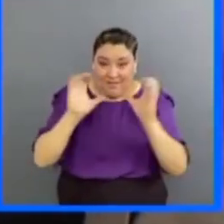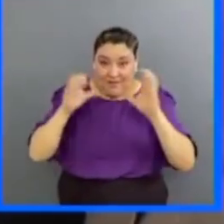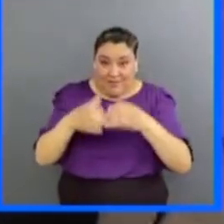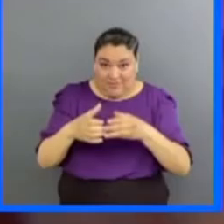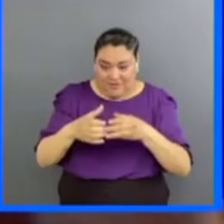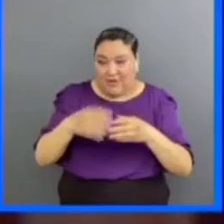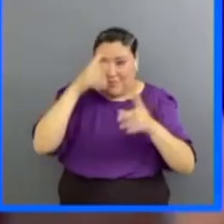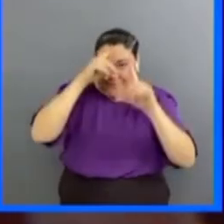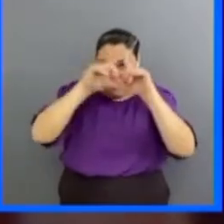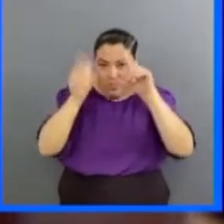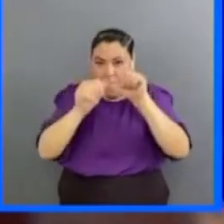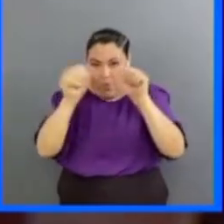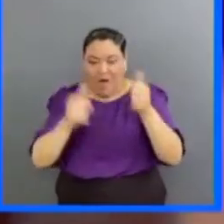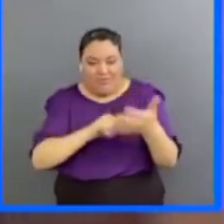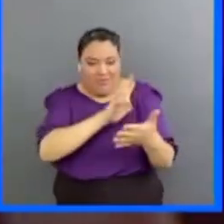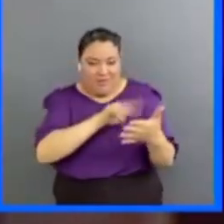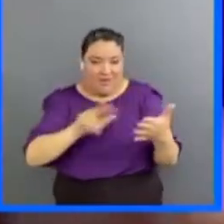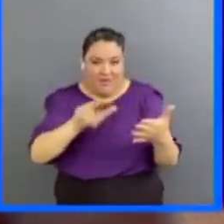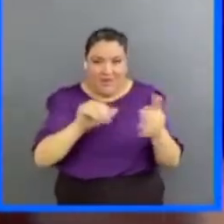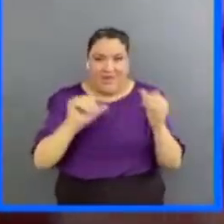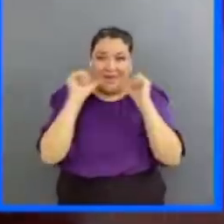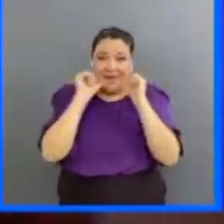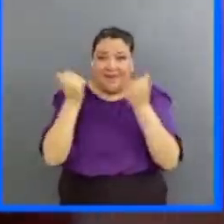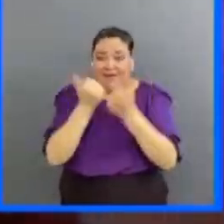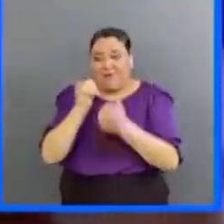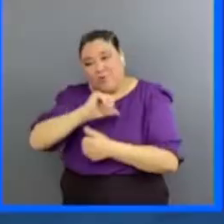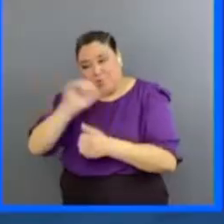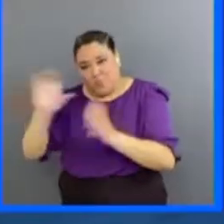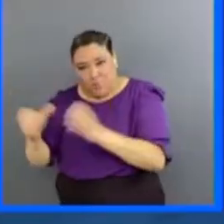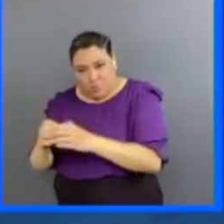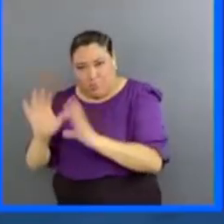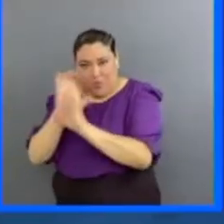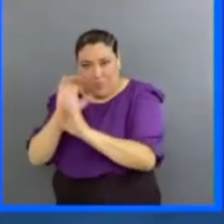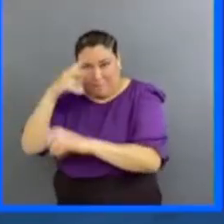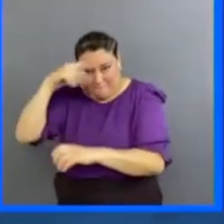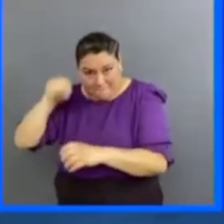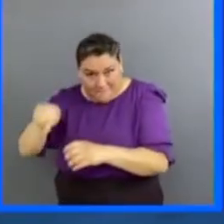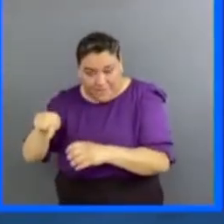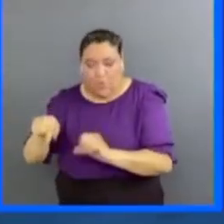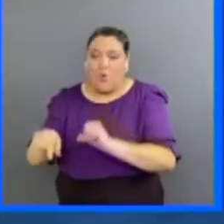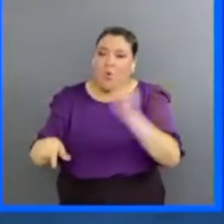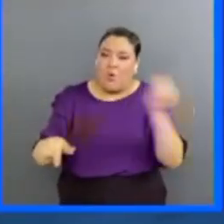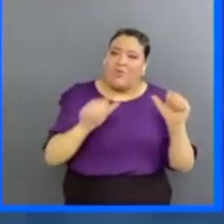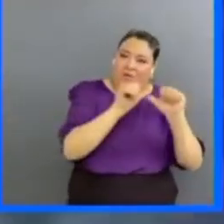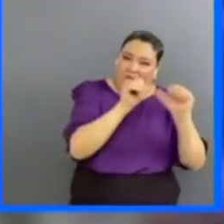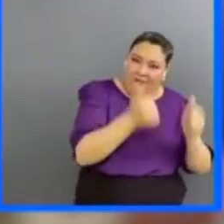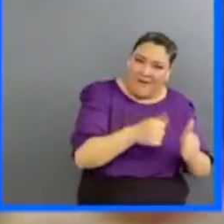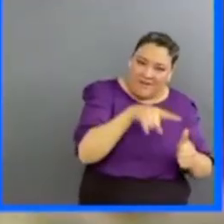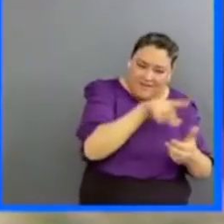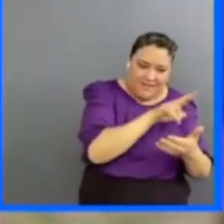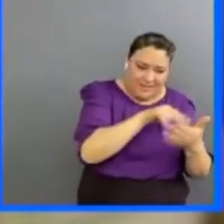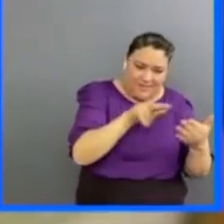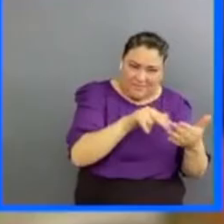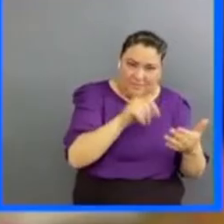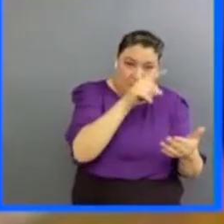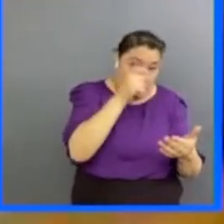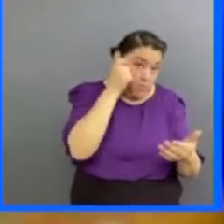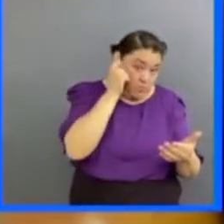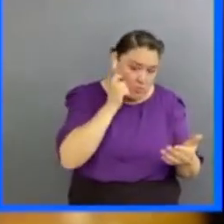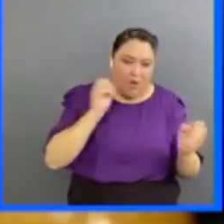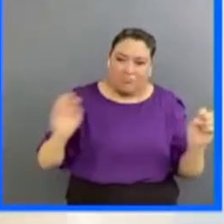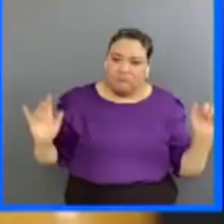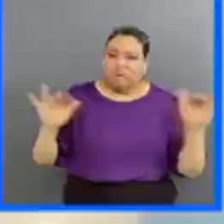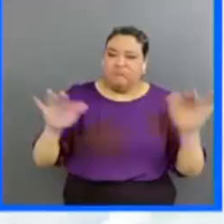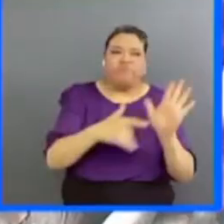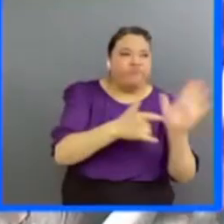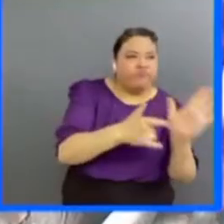Artes Plásticas, la Sociedad de Autores y Compositores de México y artesanos de Lacas de Olinalá Guerrero participaron en la